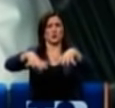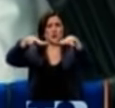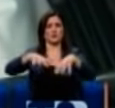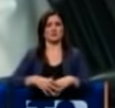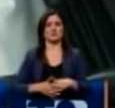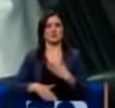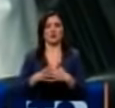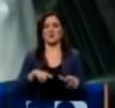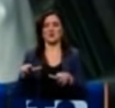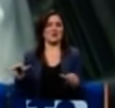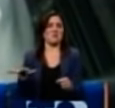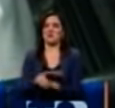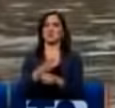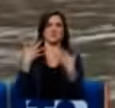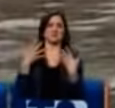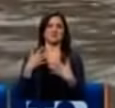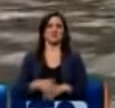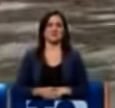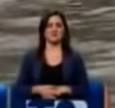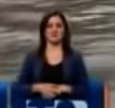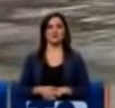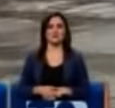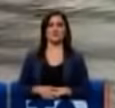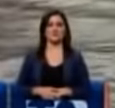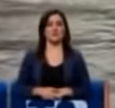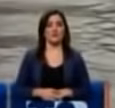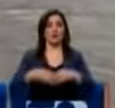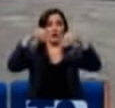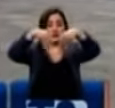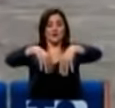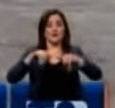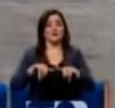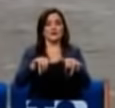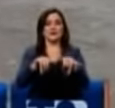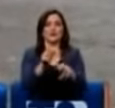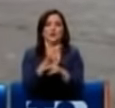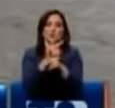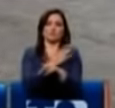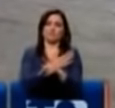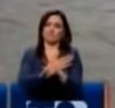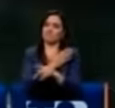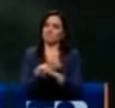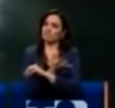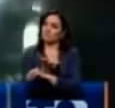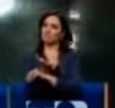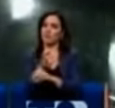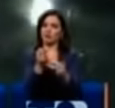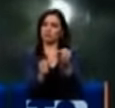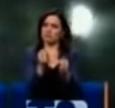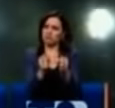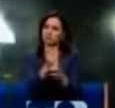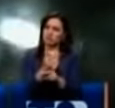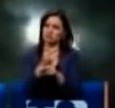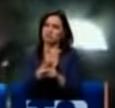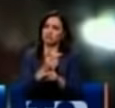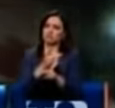la ciudad está inundada totalmente. Las lluvias continúan con fuerza, por ello tome las precauciones necesarias y si conduce, hágalo